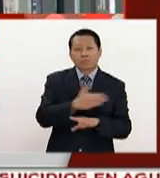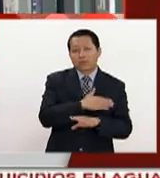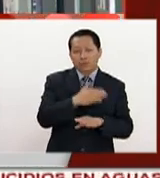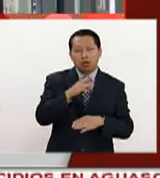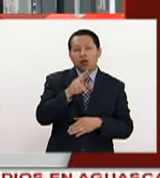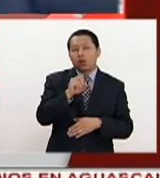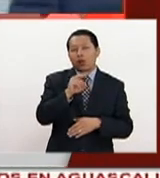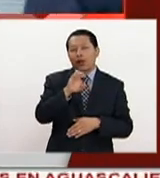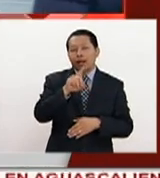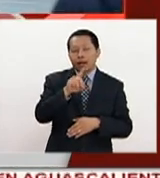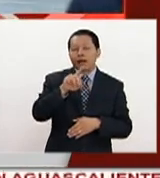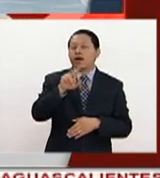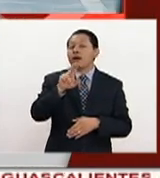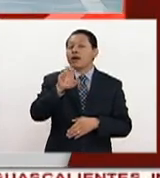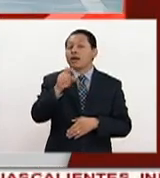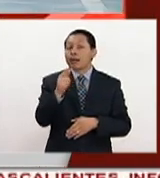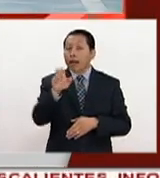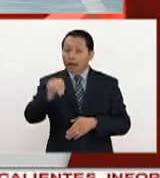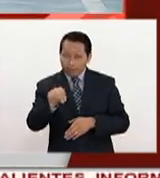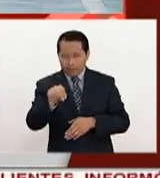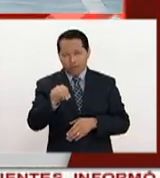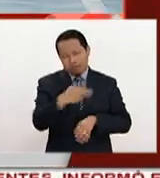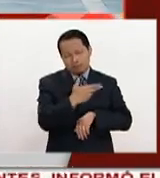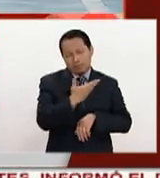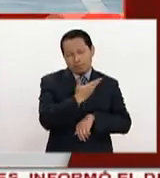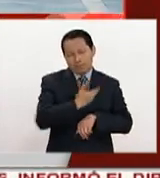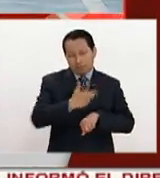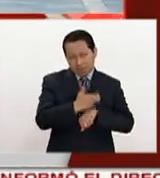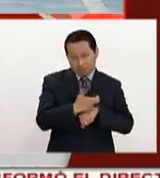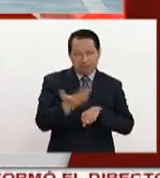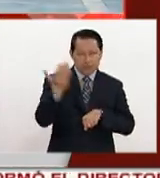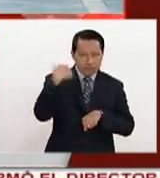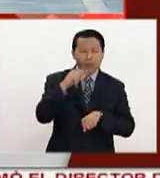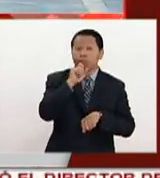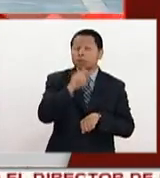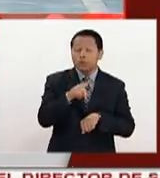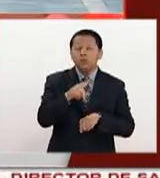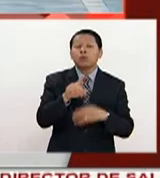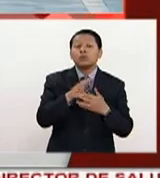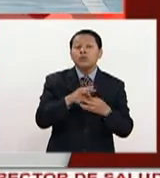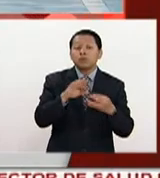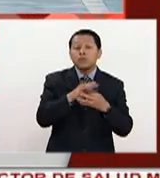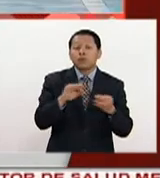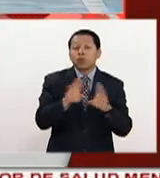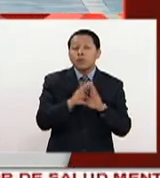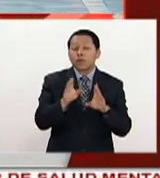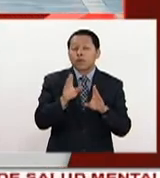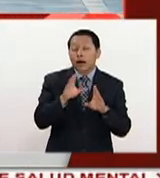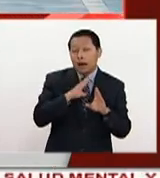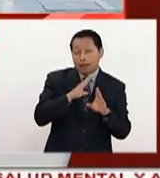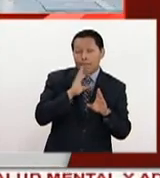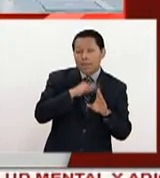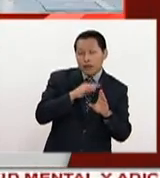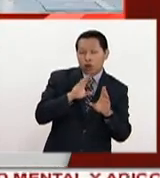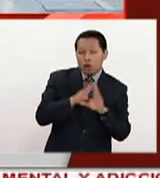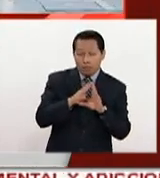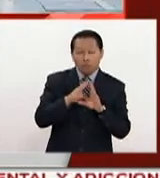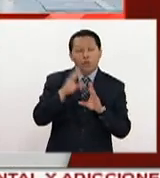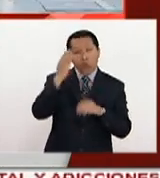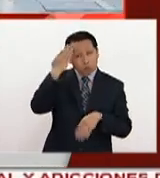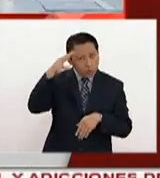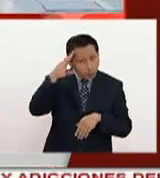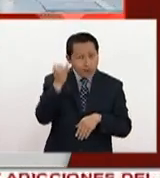Ronald Reagan, este país fue catalogado como parte del eje de mal en aquella época, junto con Cuba y Corea del